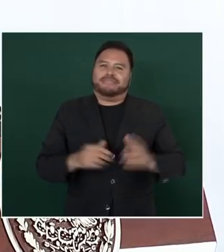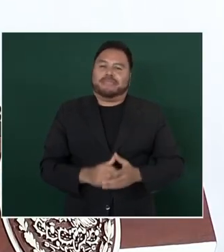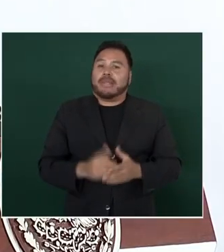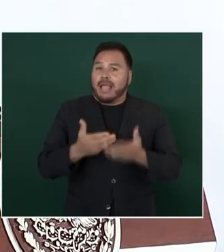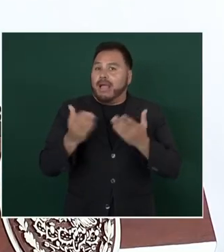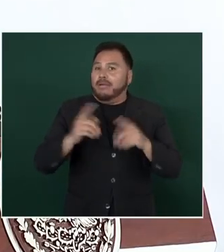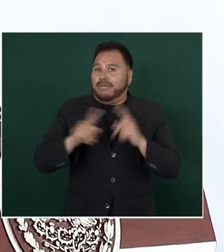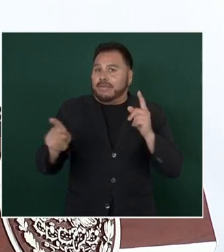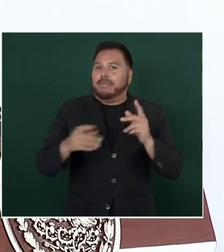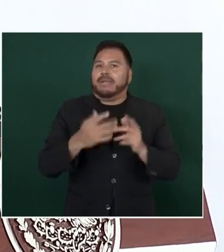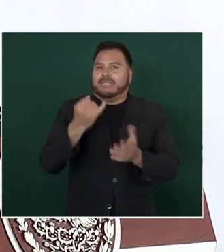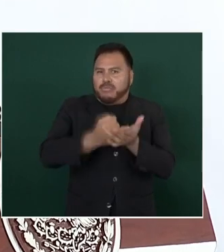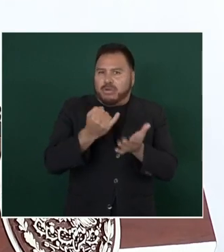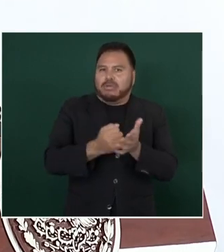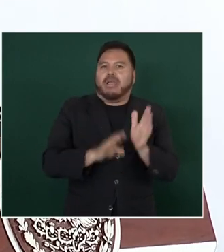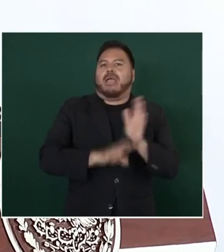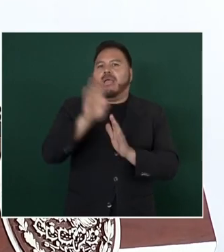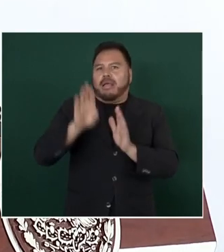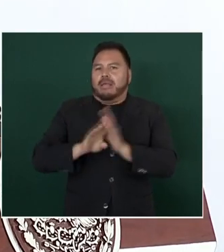Ahora no hay aumentos de impuestos.